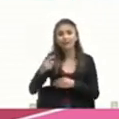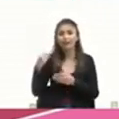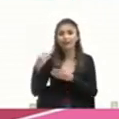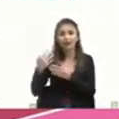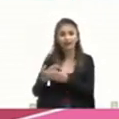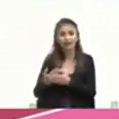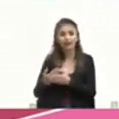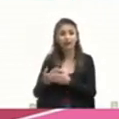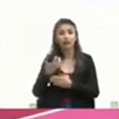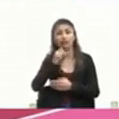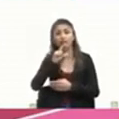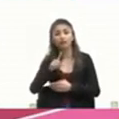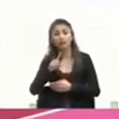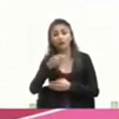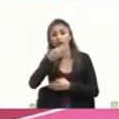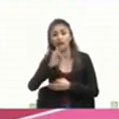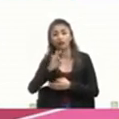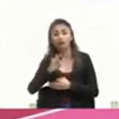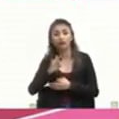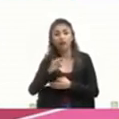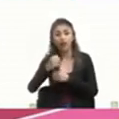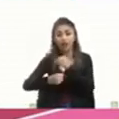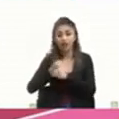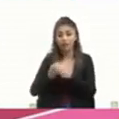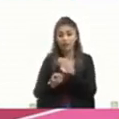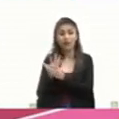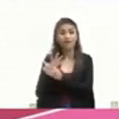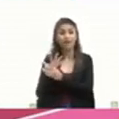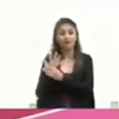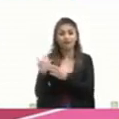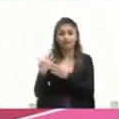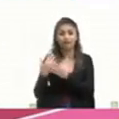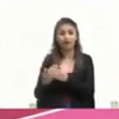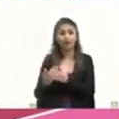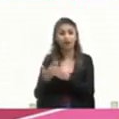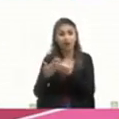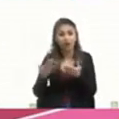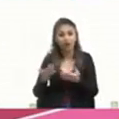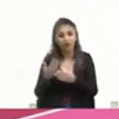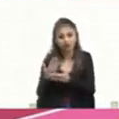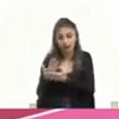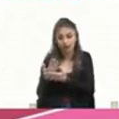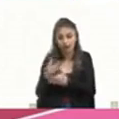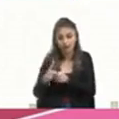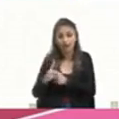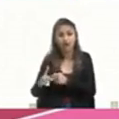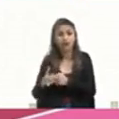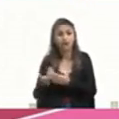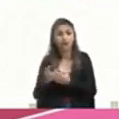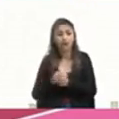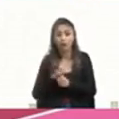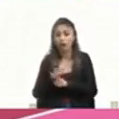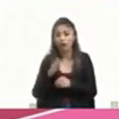y parte de la fiesta de Año Nuevo. Ahora vamos a esperar el